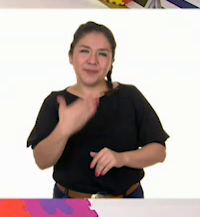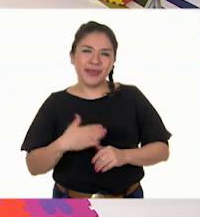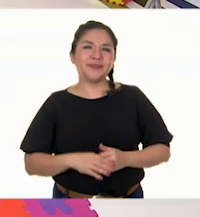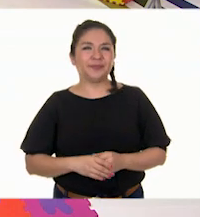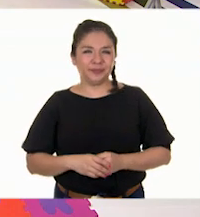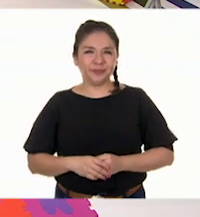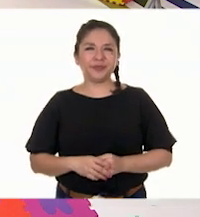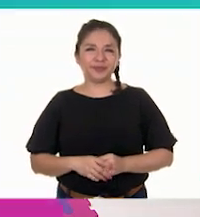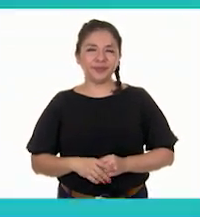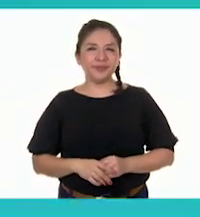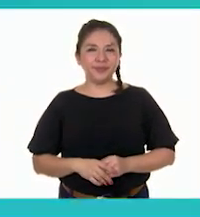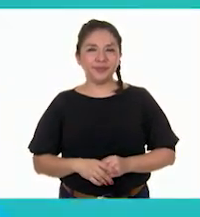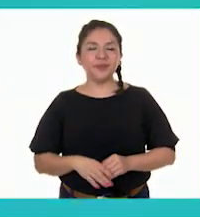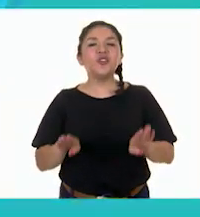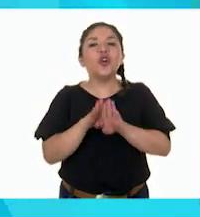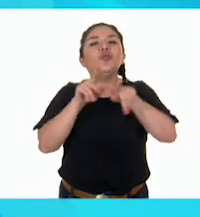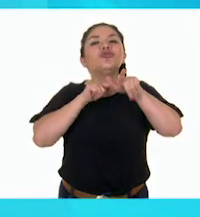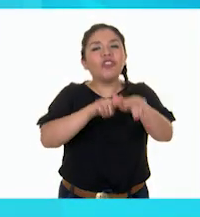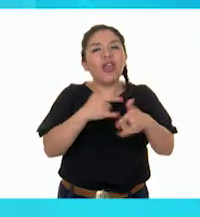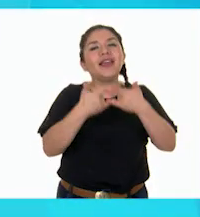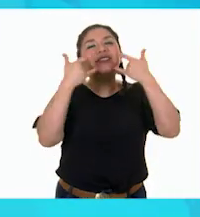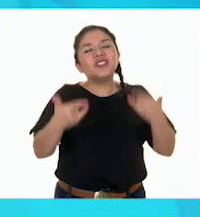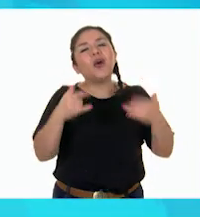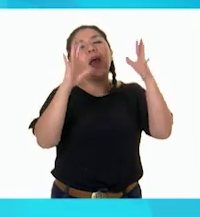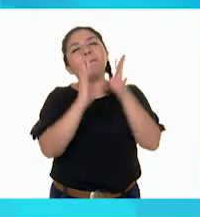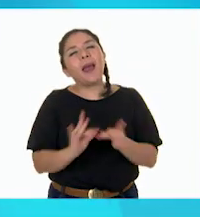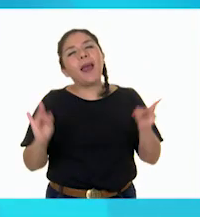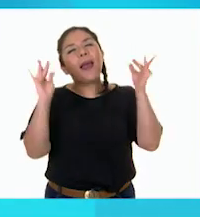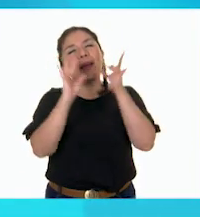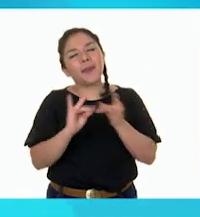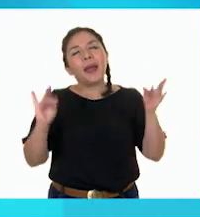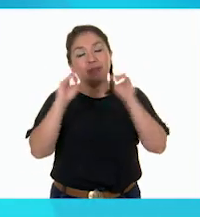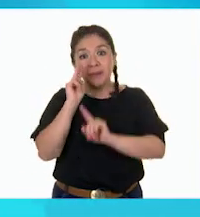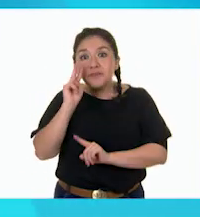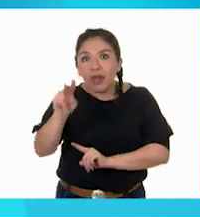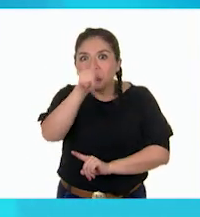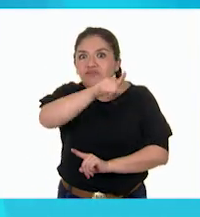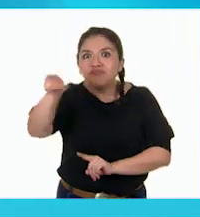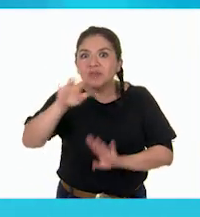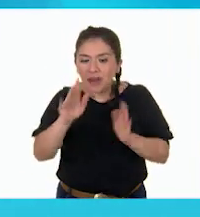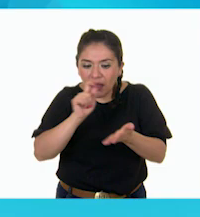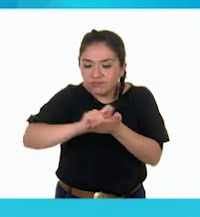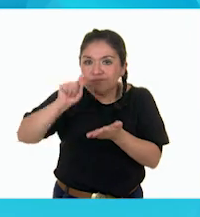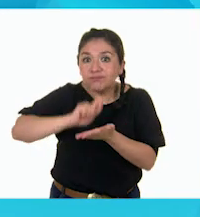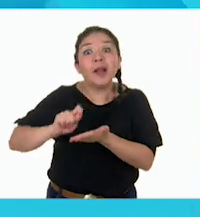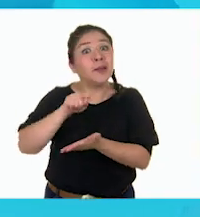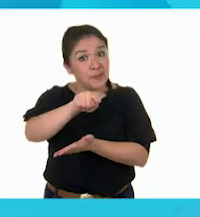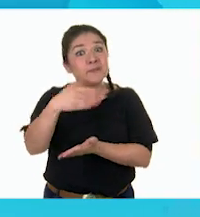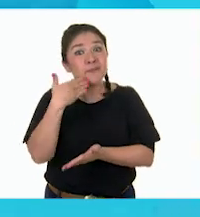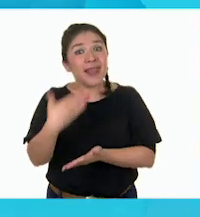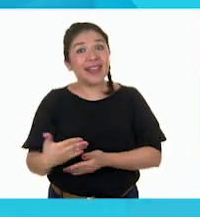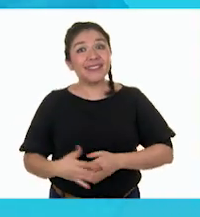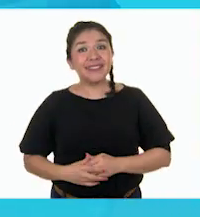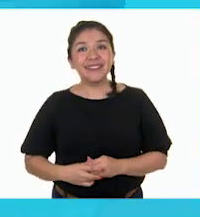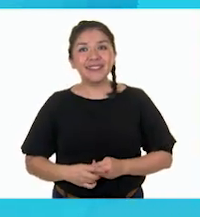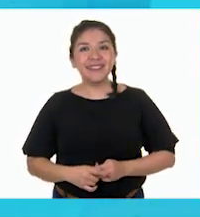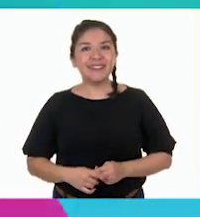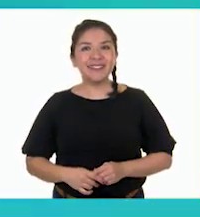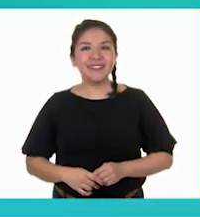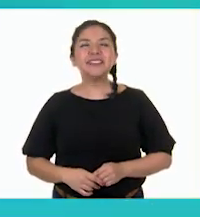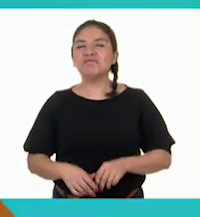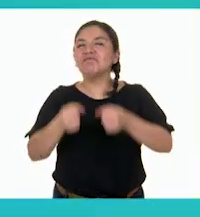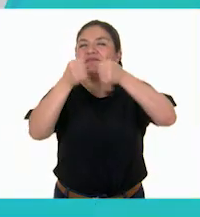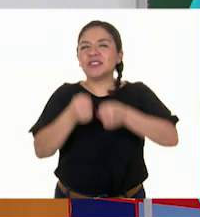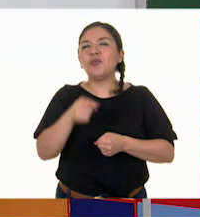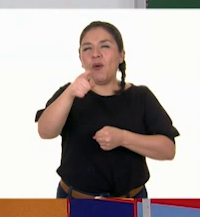Es. Muy bien. Para ir contando lo que ocurre. Sí. Ya estoy viendo que ya están haciendo sus anotaciones. Muy bien, muy bien. Súper.